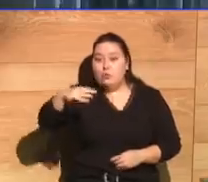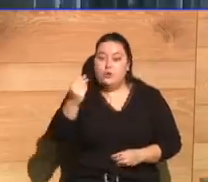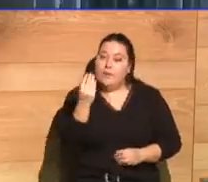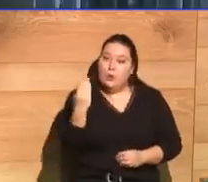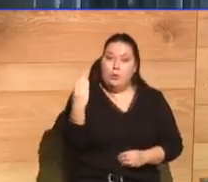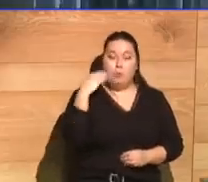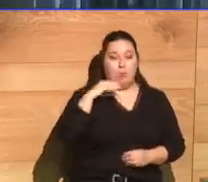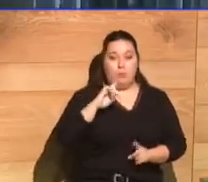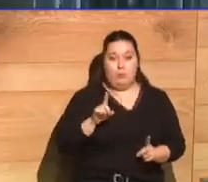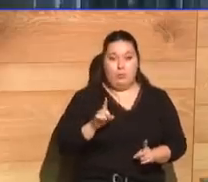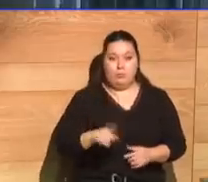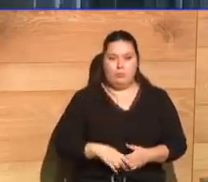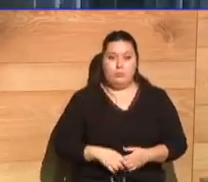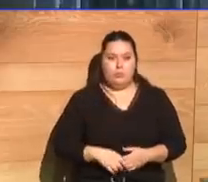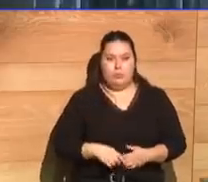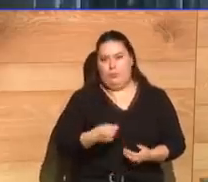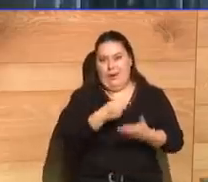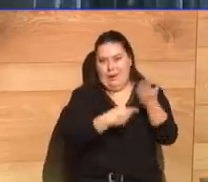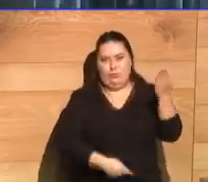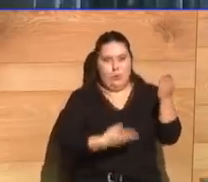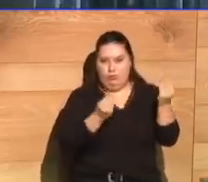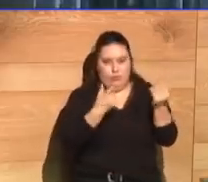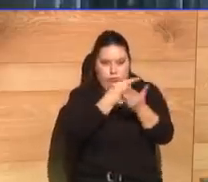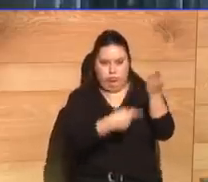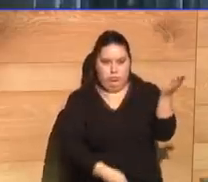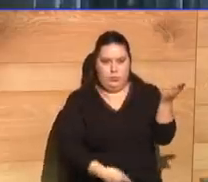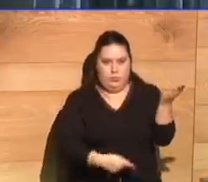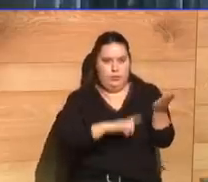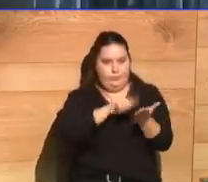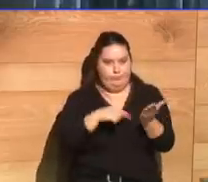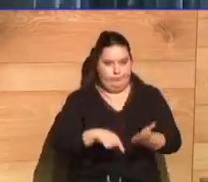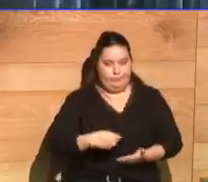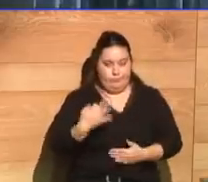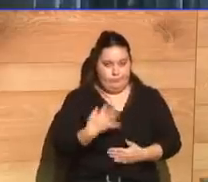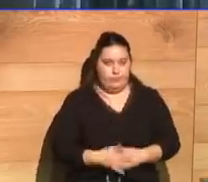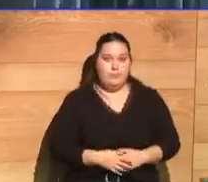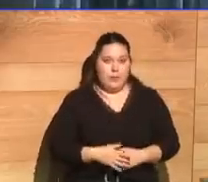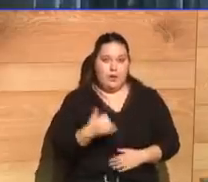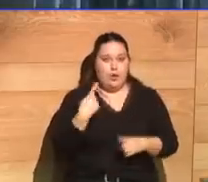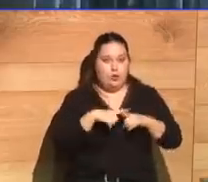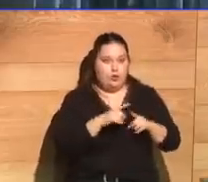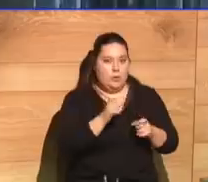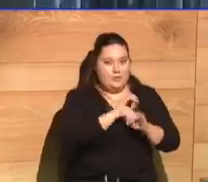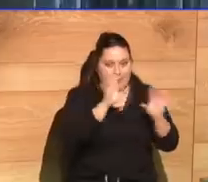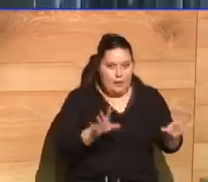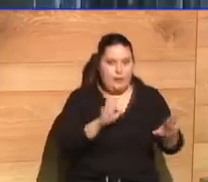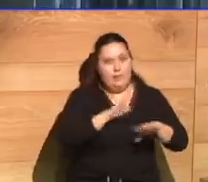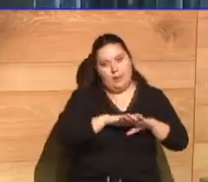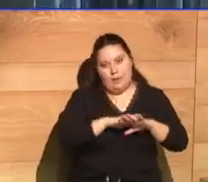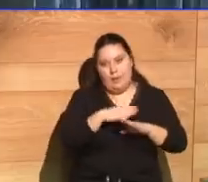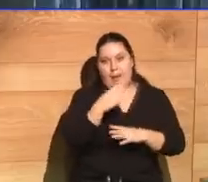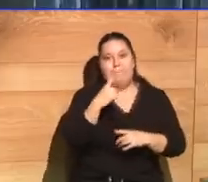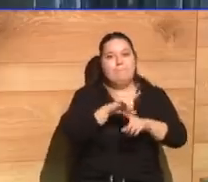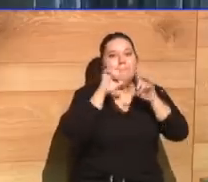que nosotros habremos aprobado. Y una serie de cláusulas gigantescas en las que dejaban claro su control sobre el